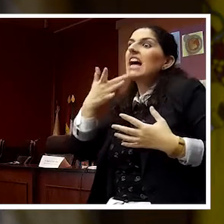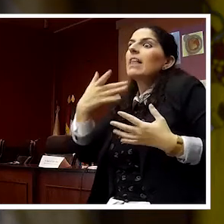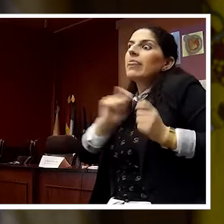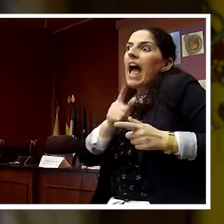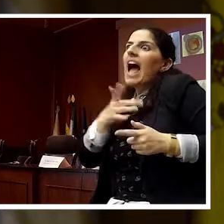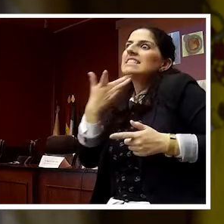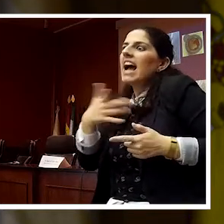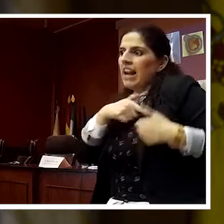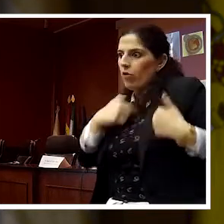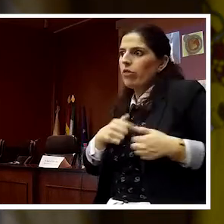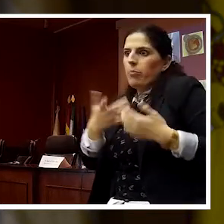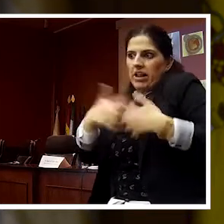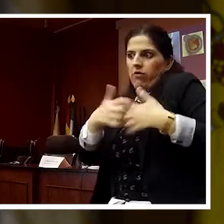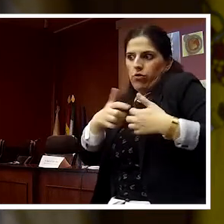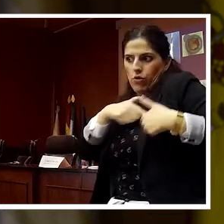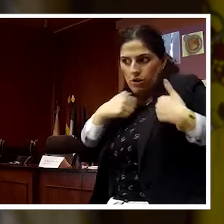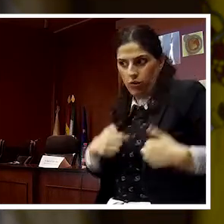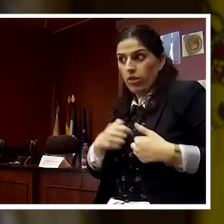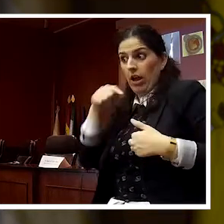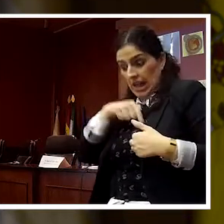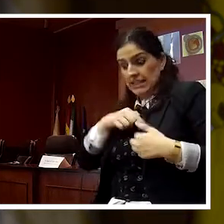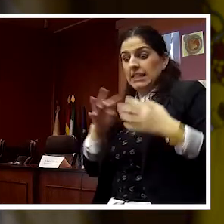Con el mecanismo de aspiración pudimos